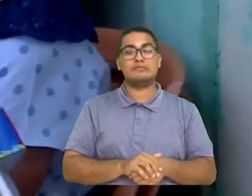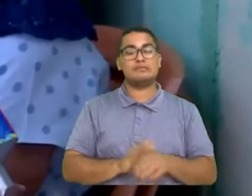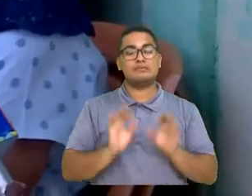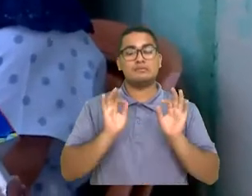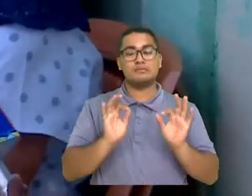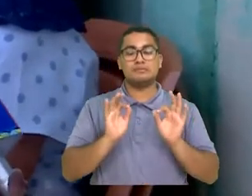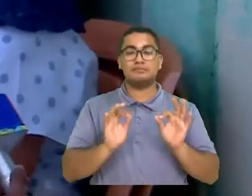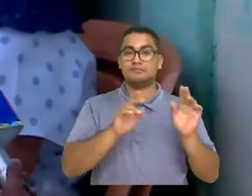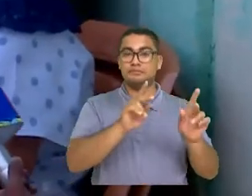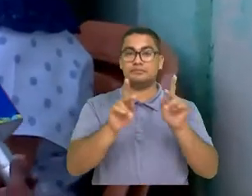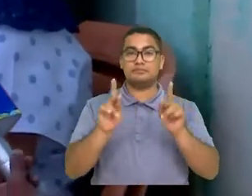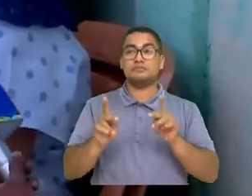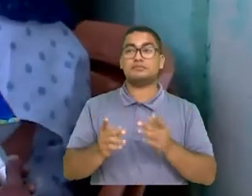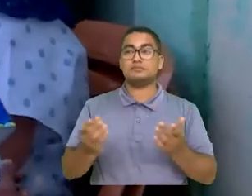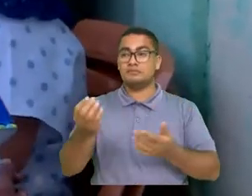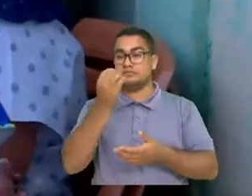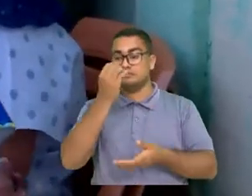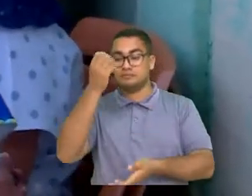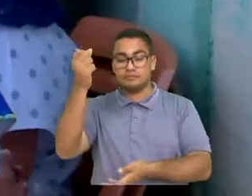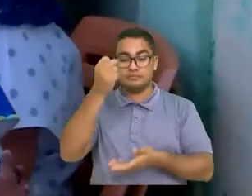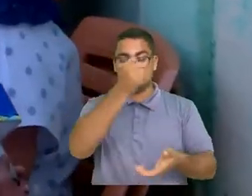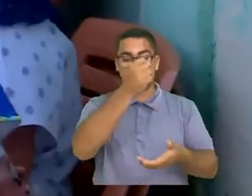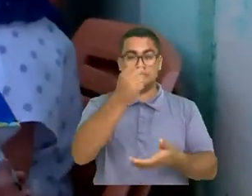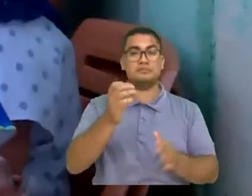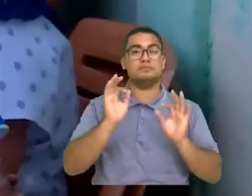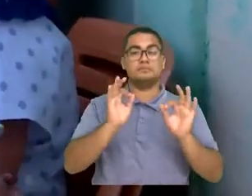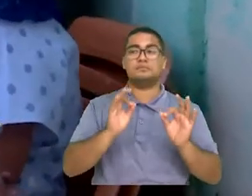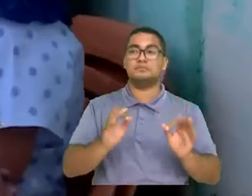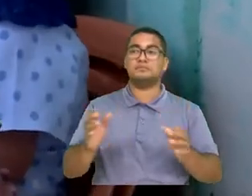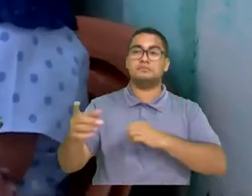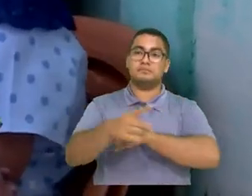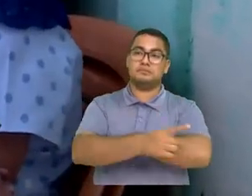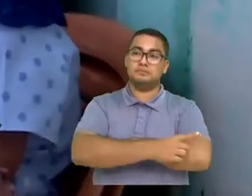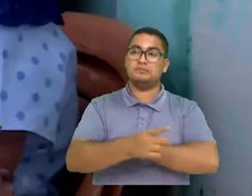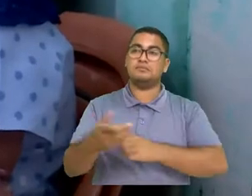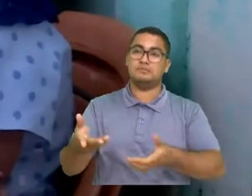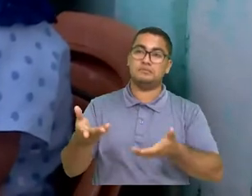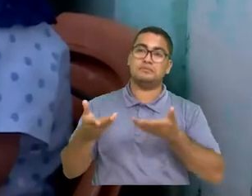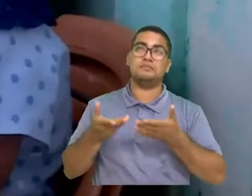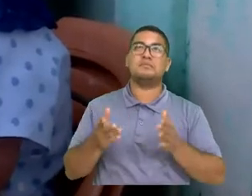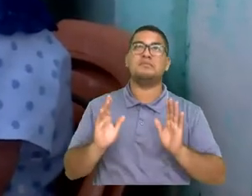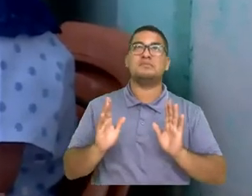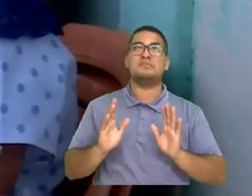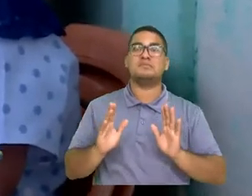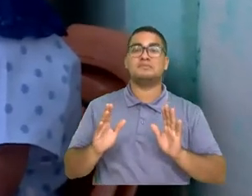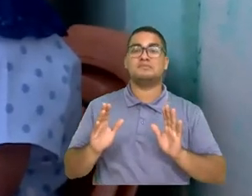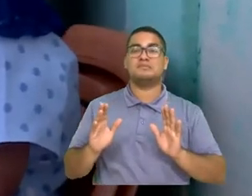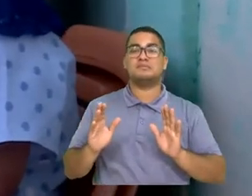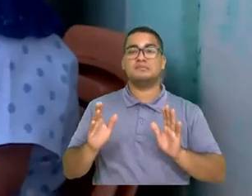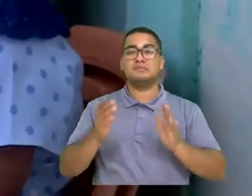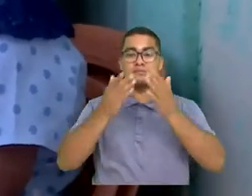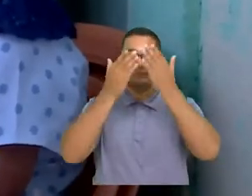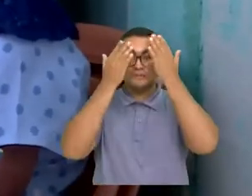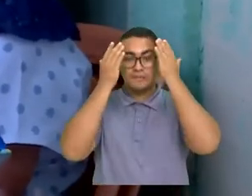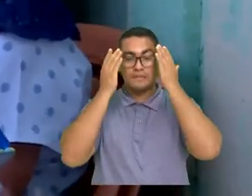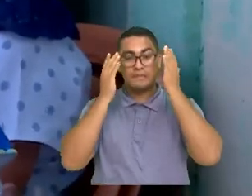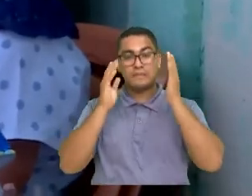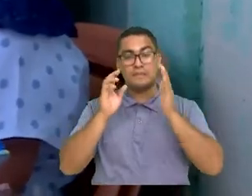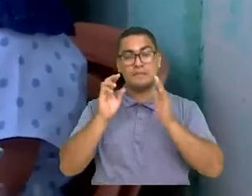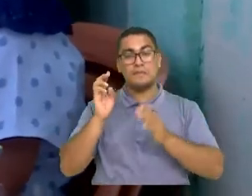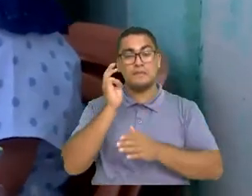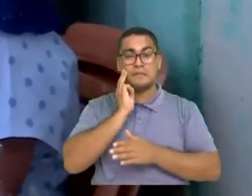tenemos que recibir los paquetes que nos manda siempre nuestra madre, héroe y